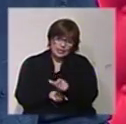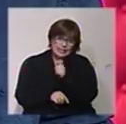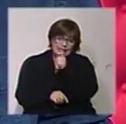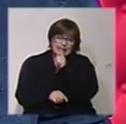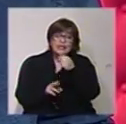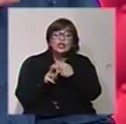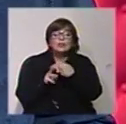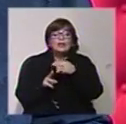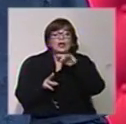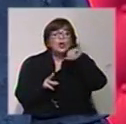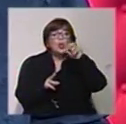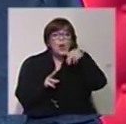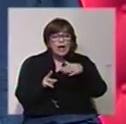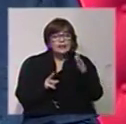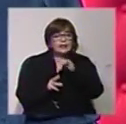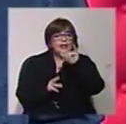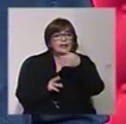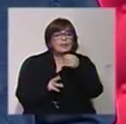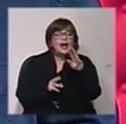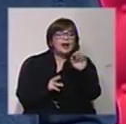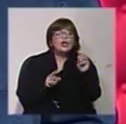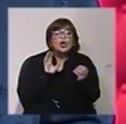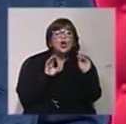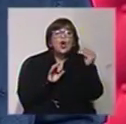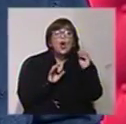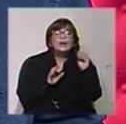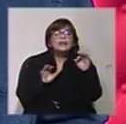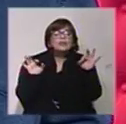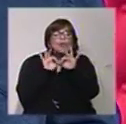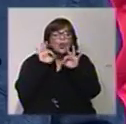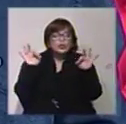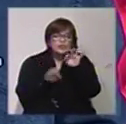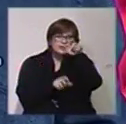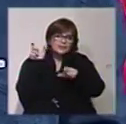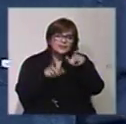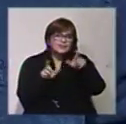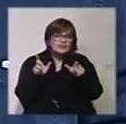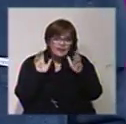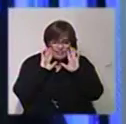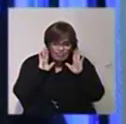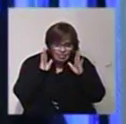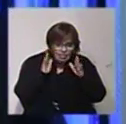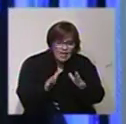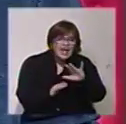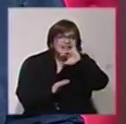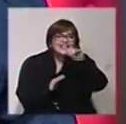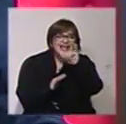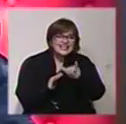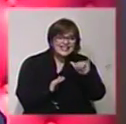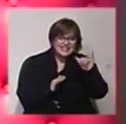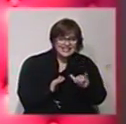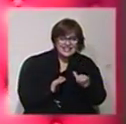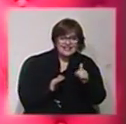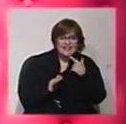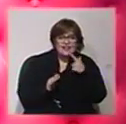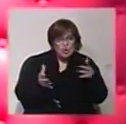Ibarra. Es un músico joven de una nueva camada de gente que se tiró para el lado del jazz, que andan volando. O sea, se armó